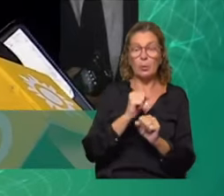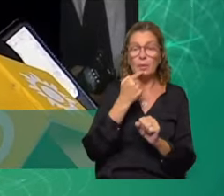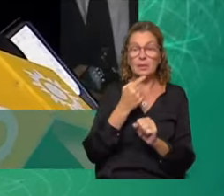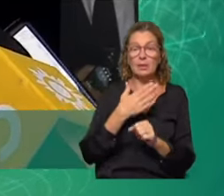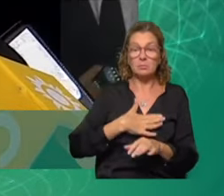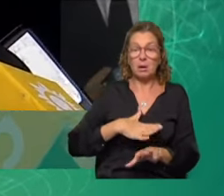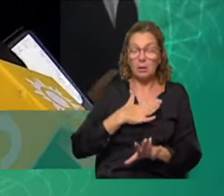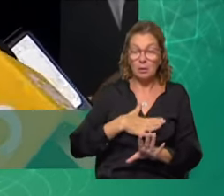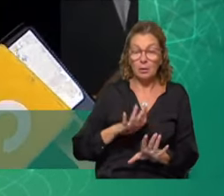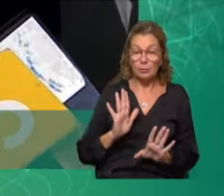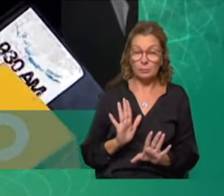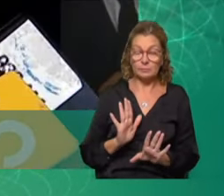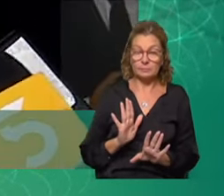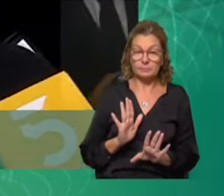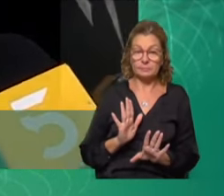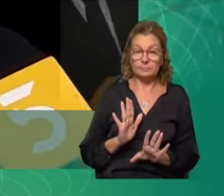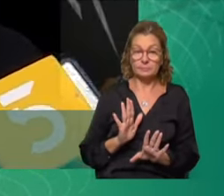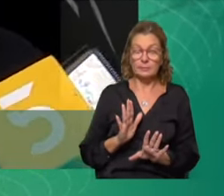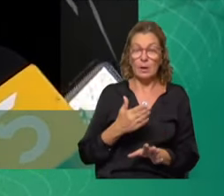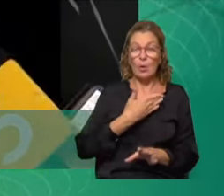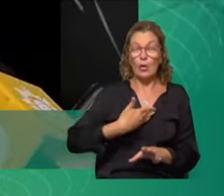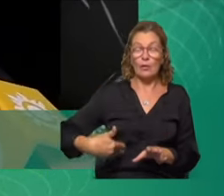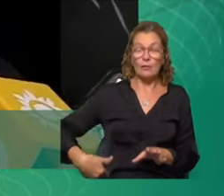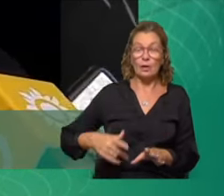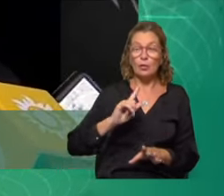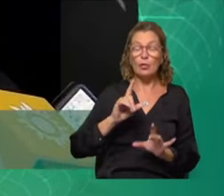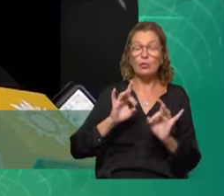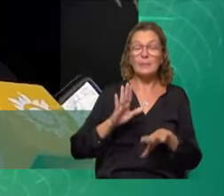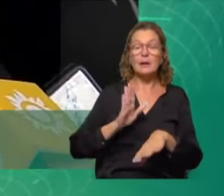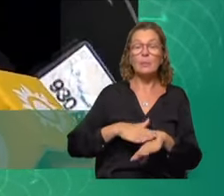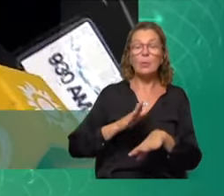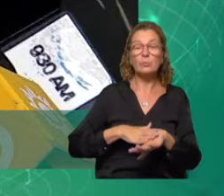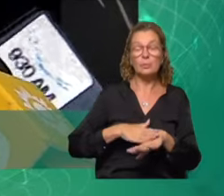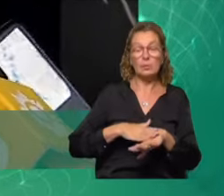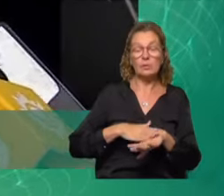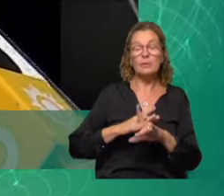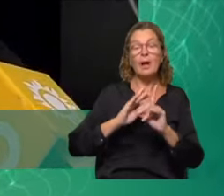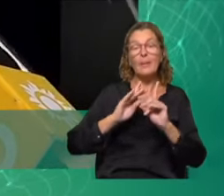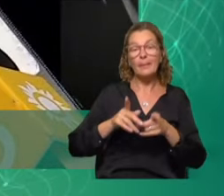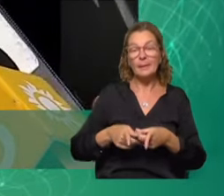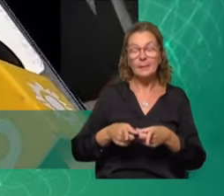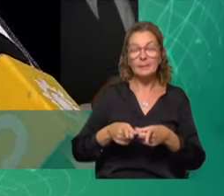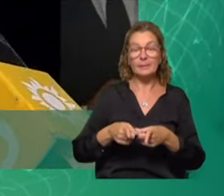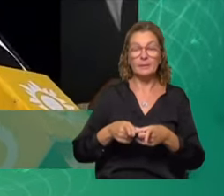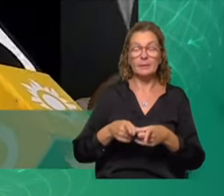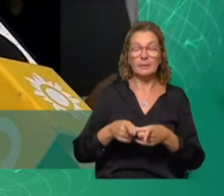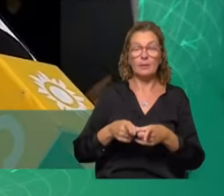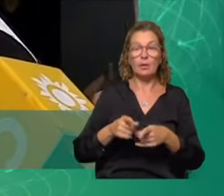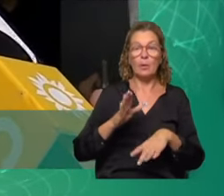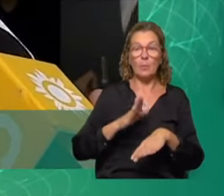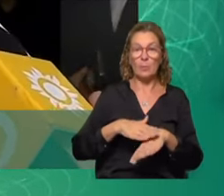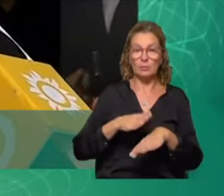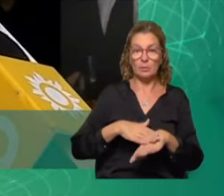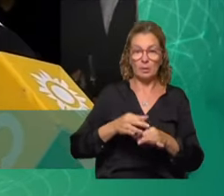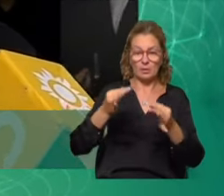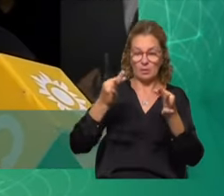con tranquilidad que hay un gobierno no solo que se hizo cargo, sino que con responsabilidad